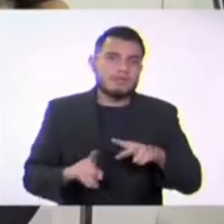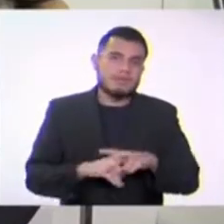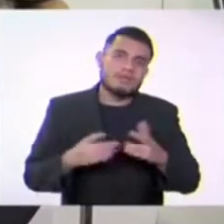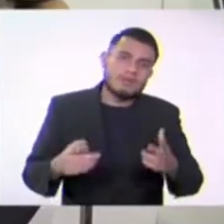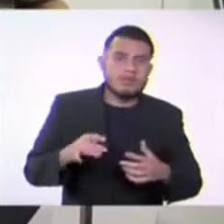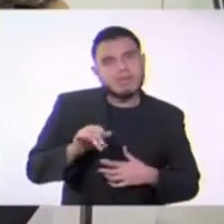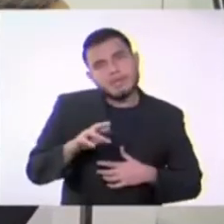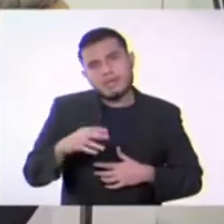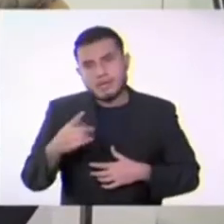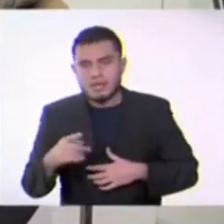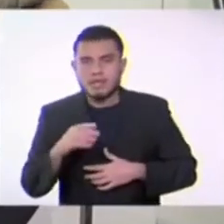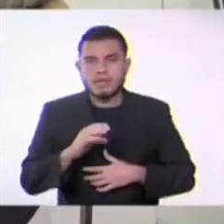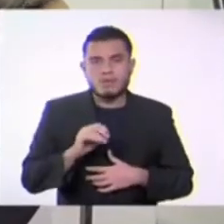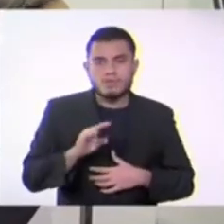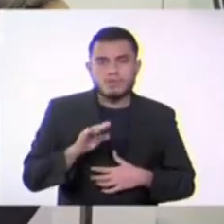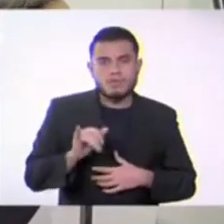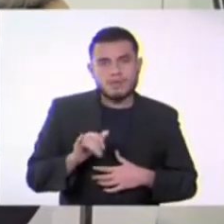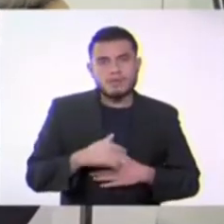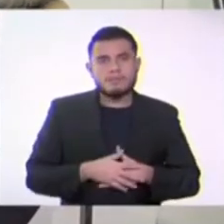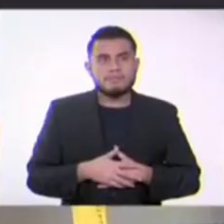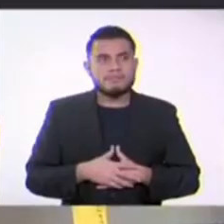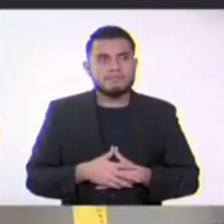y Kuwait. Irak había